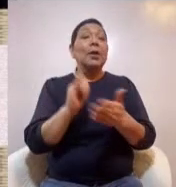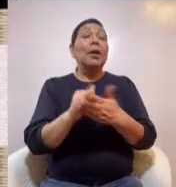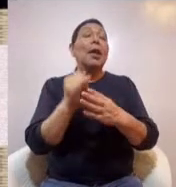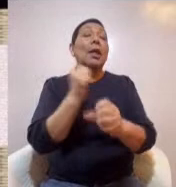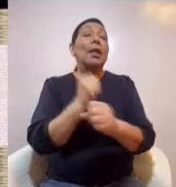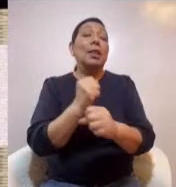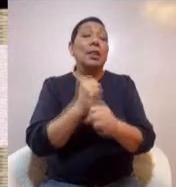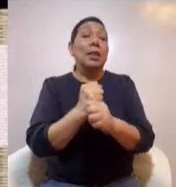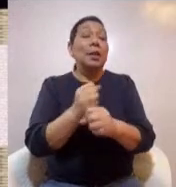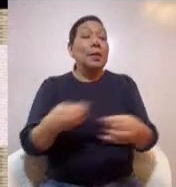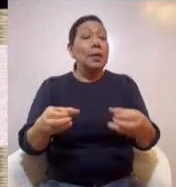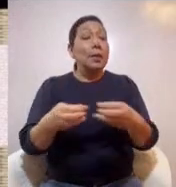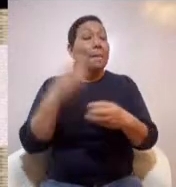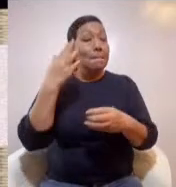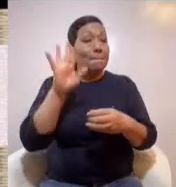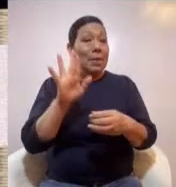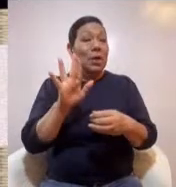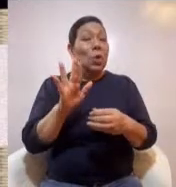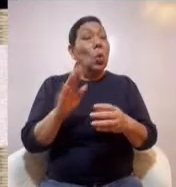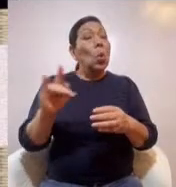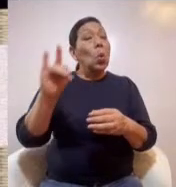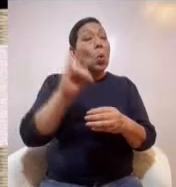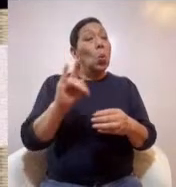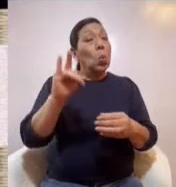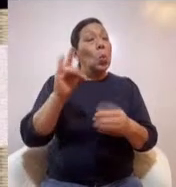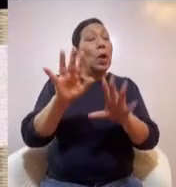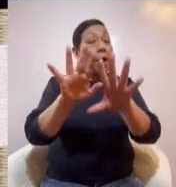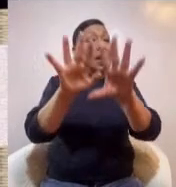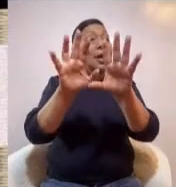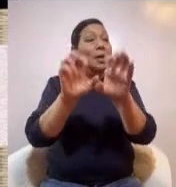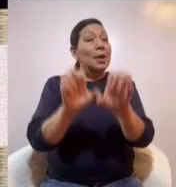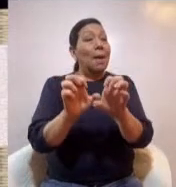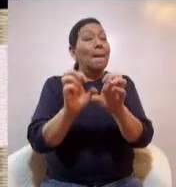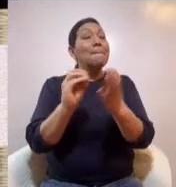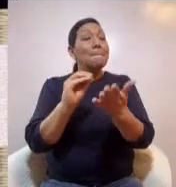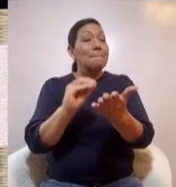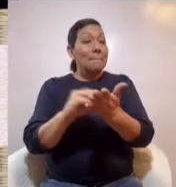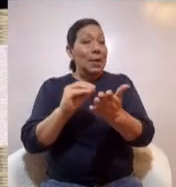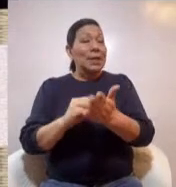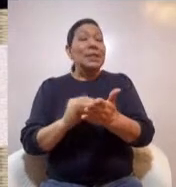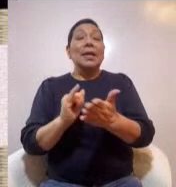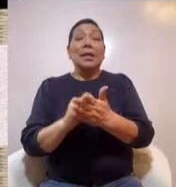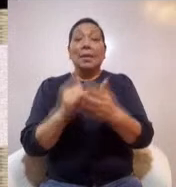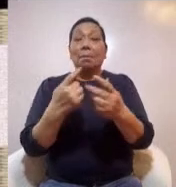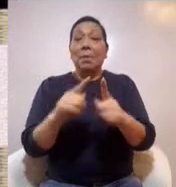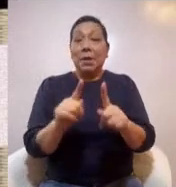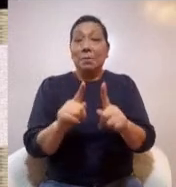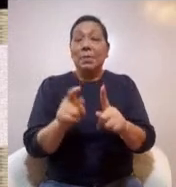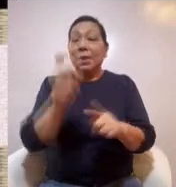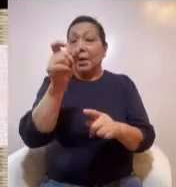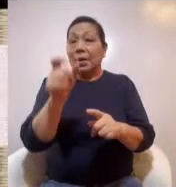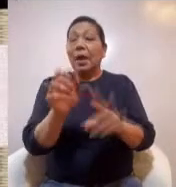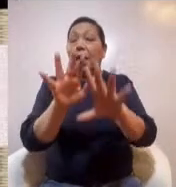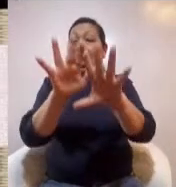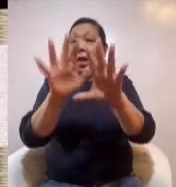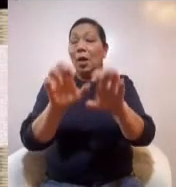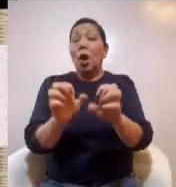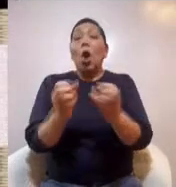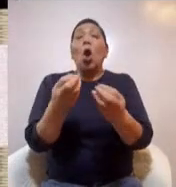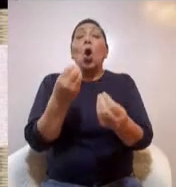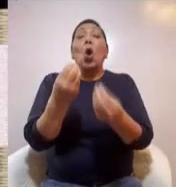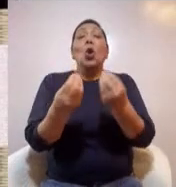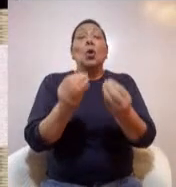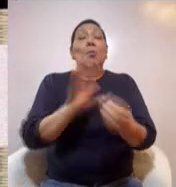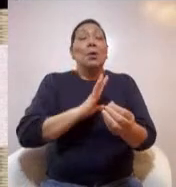expertas, y el trabajo del comité de expertas es un sistema de evaluación multilateral que permite a las expertas